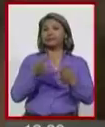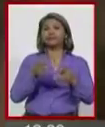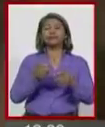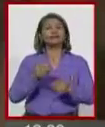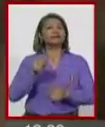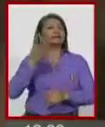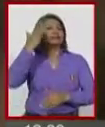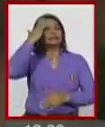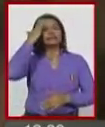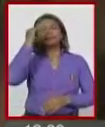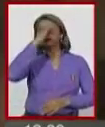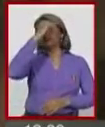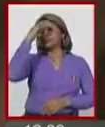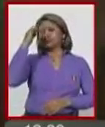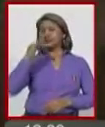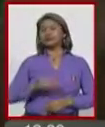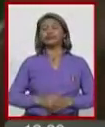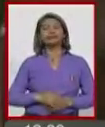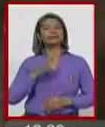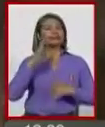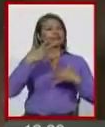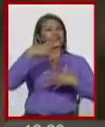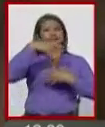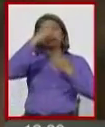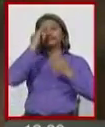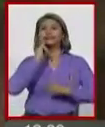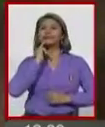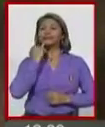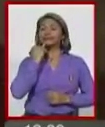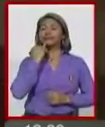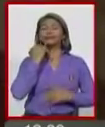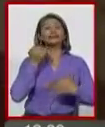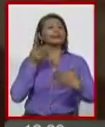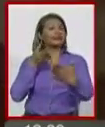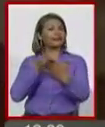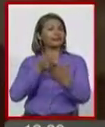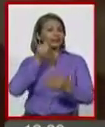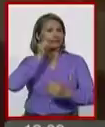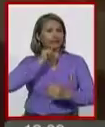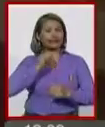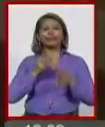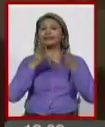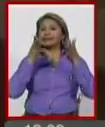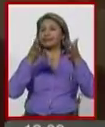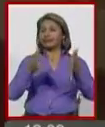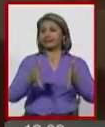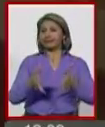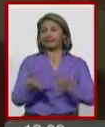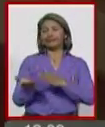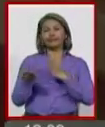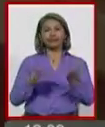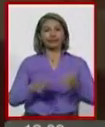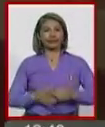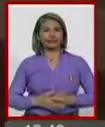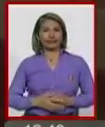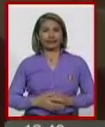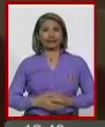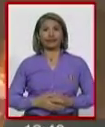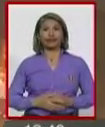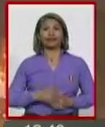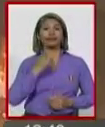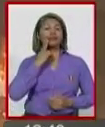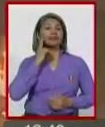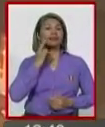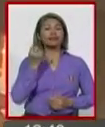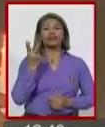pareja bajo los efectos del alcohol y en un arranque de celos procedió a atacarla y a dejarla sin vida. En